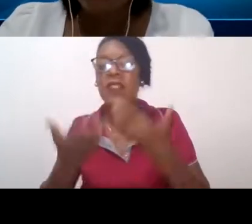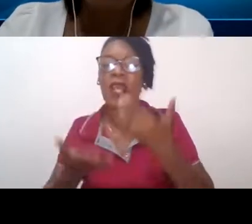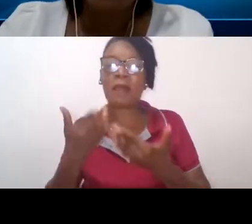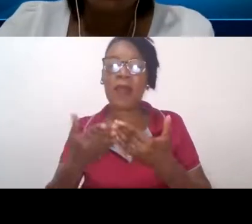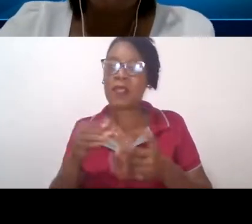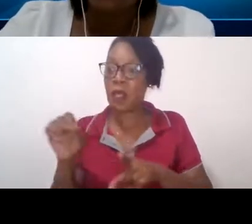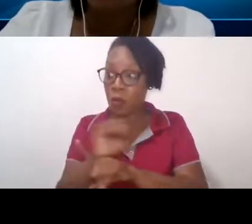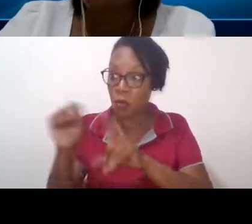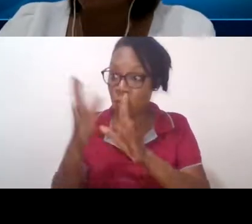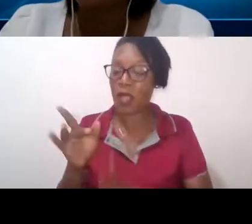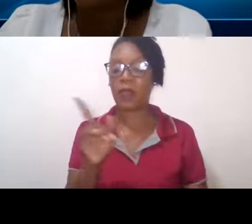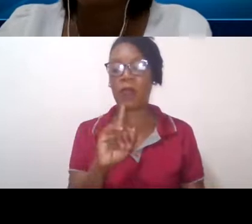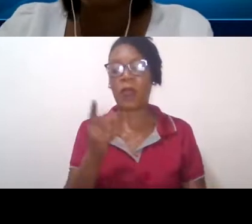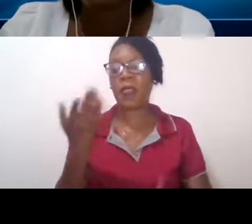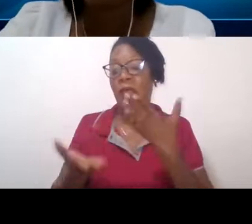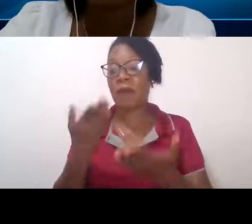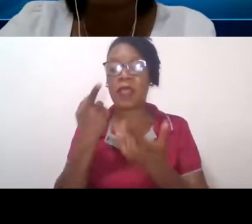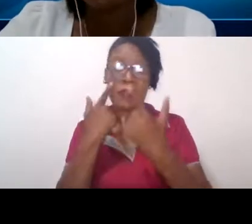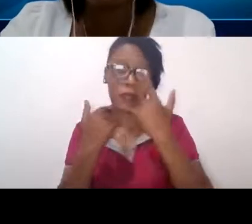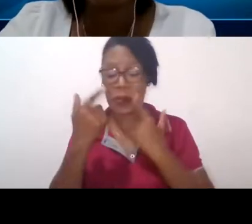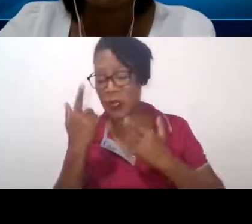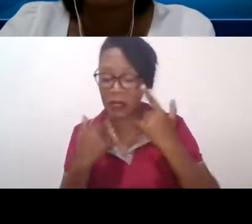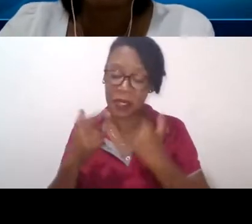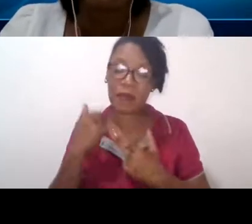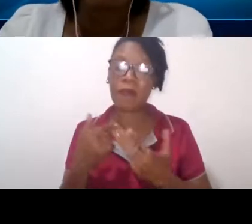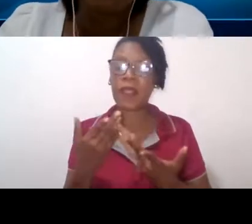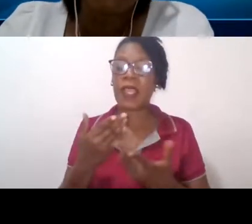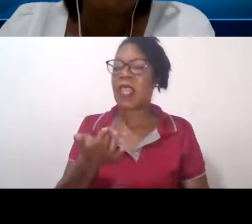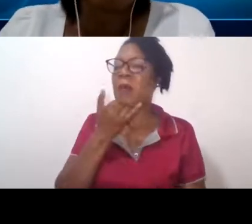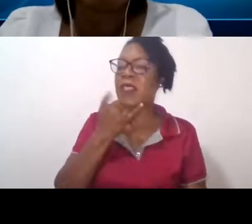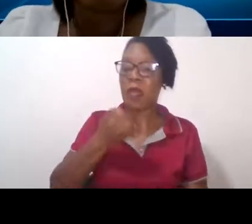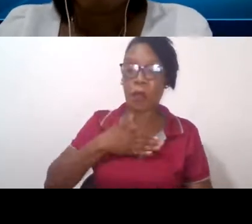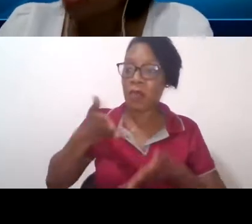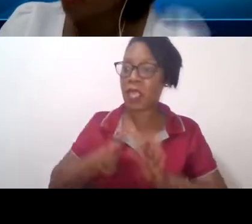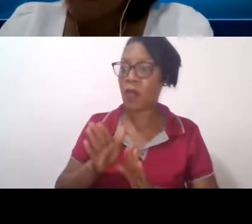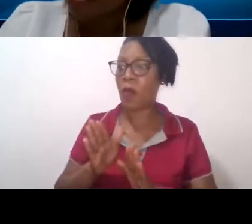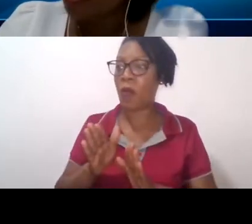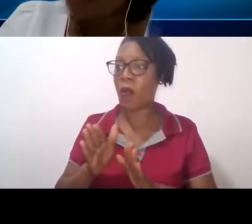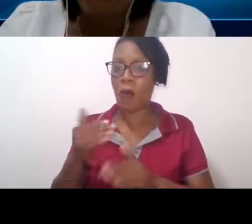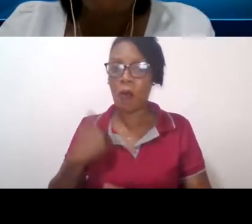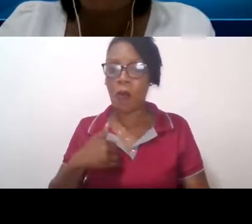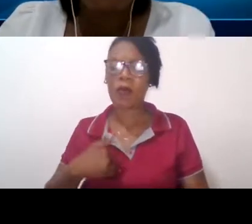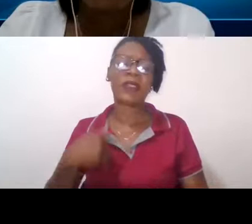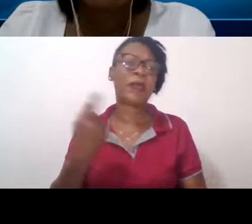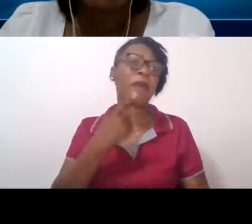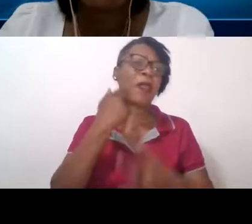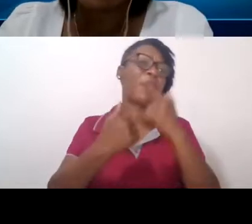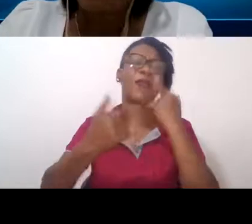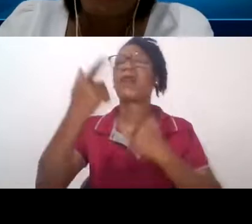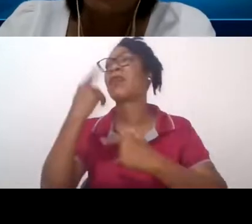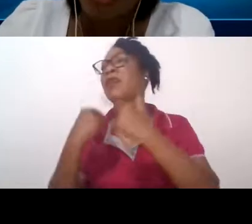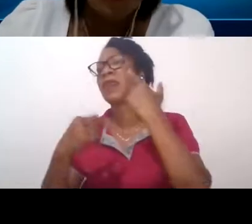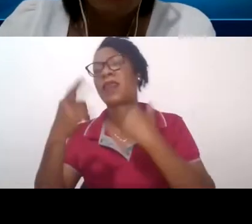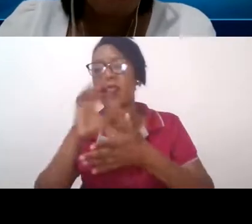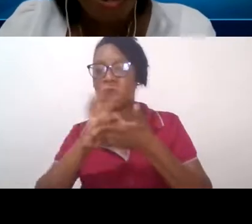era la reacción de James en la escuela ante una situación que él no quería hacer? Lloraba. Y lloraba y lloraba y lloraba y lloraba y lloraba. Y